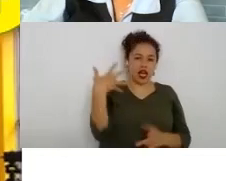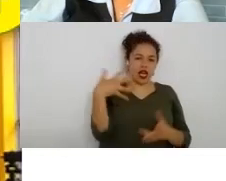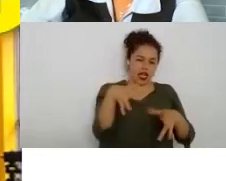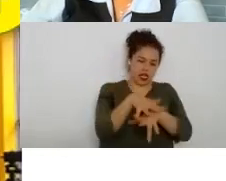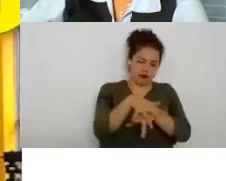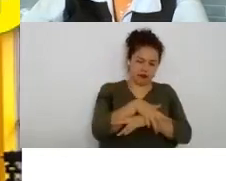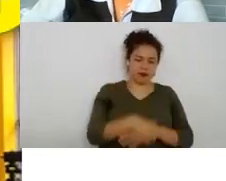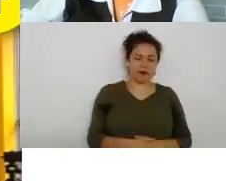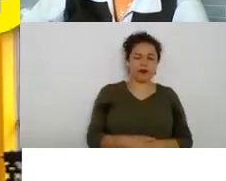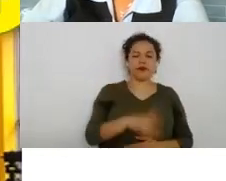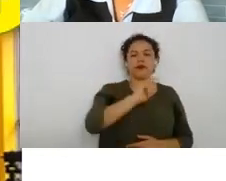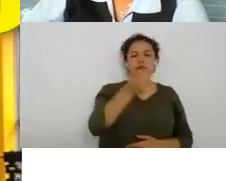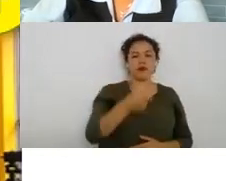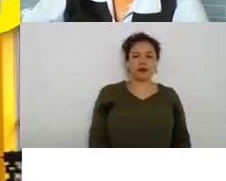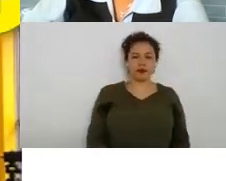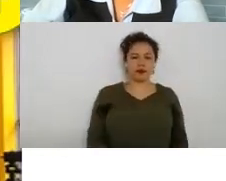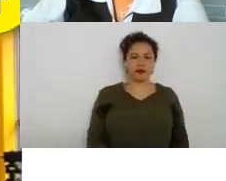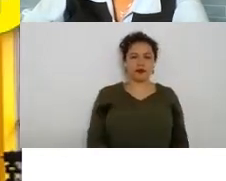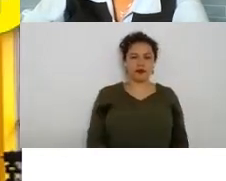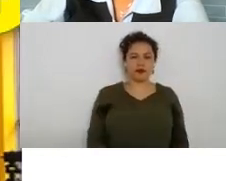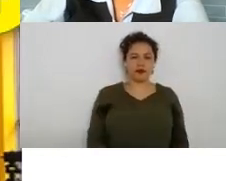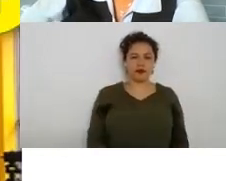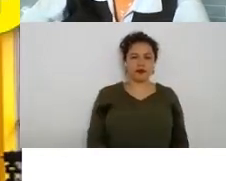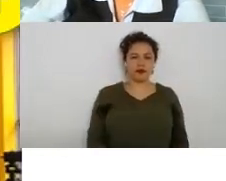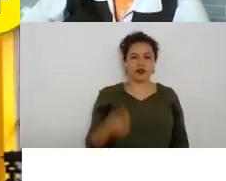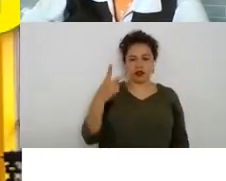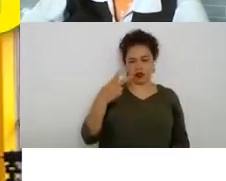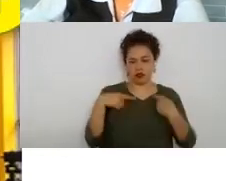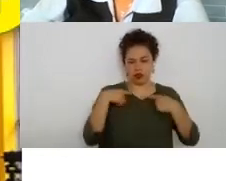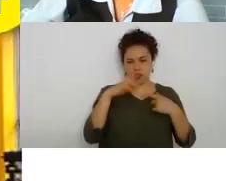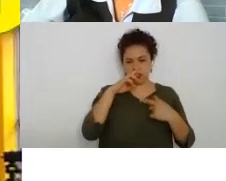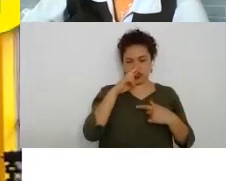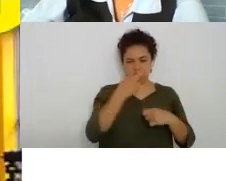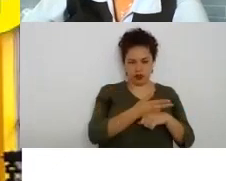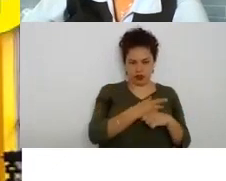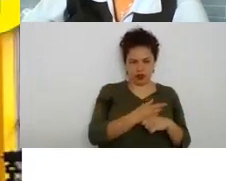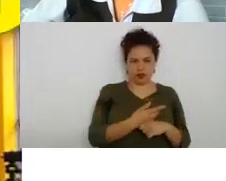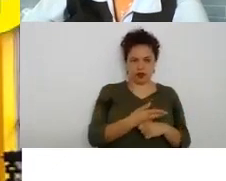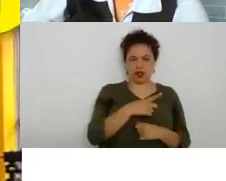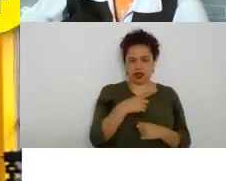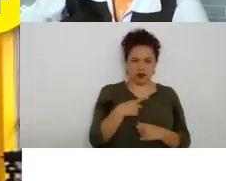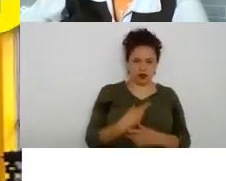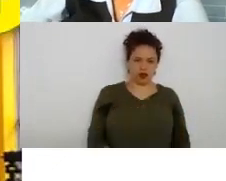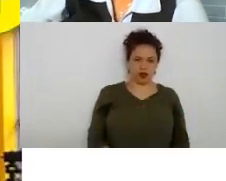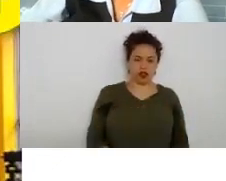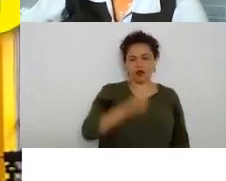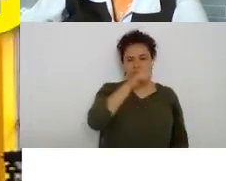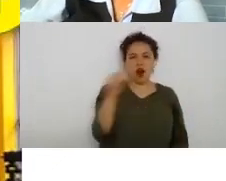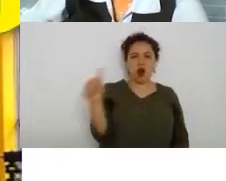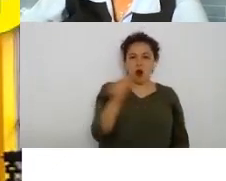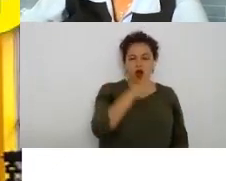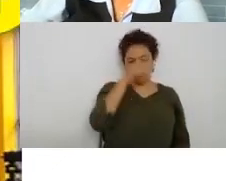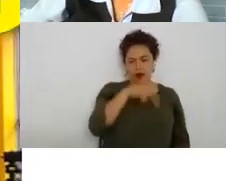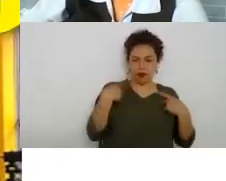consistir esto? Vamos a necesitar por lo menos 2 primeros respondientes. Igual, ese tipo de traslado se ocupa para víctimas